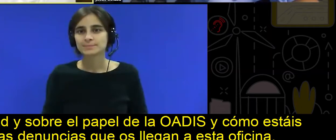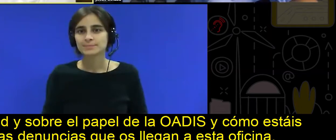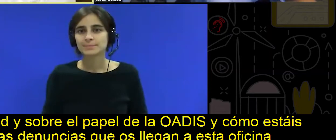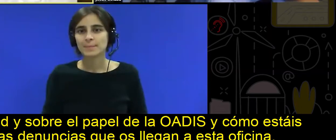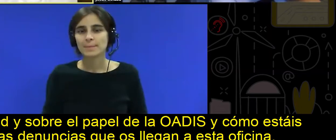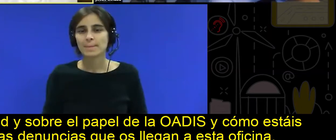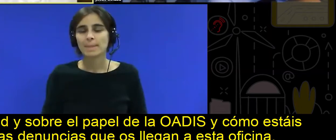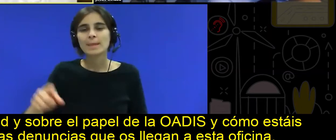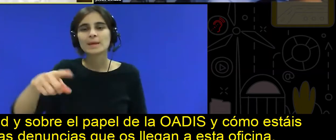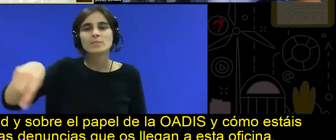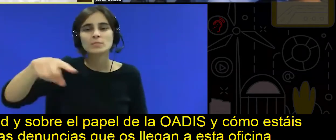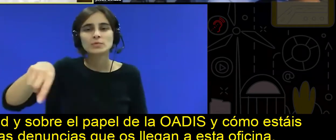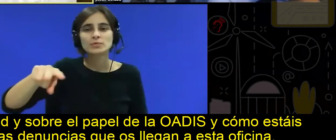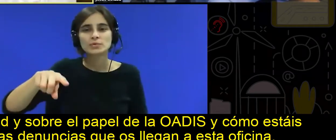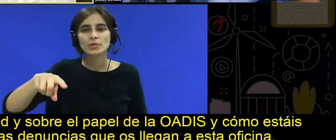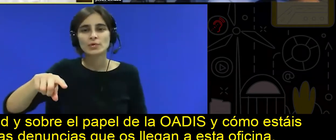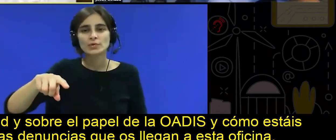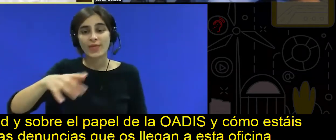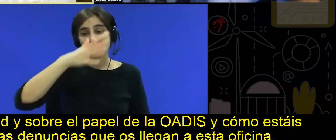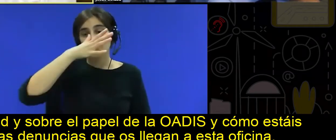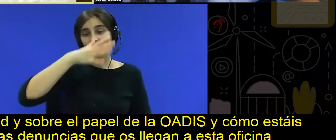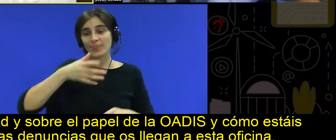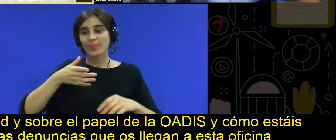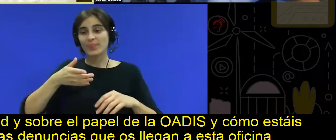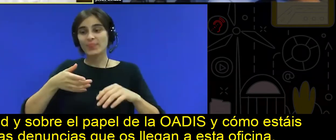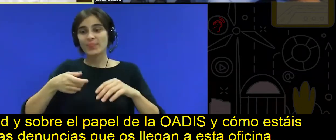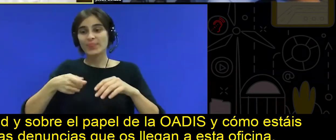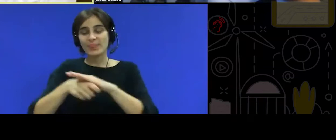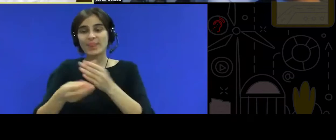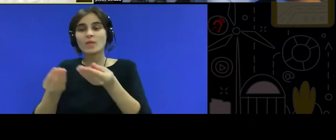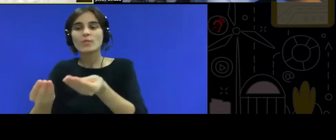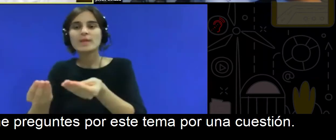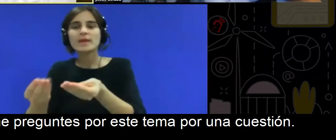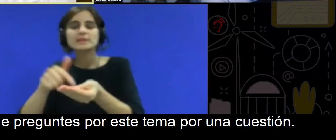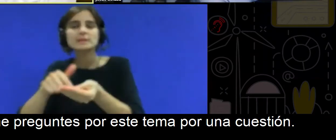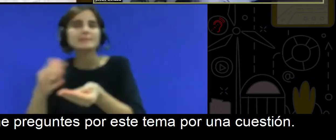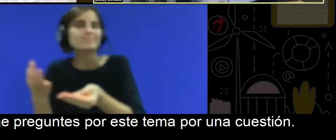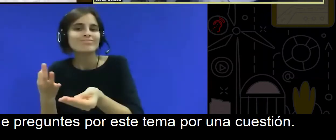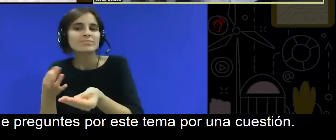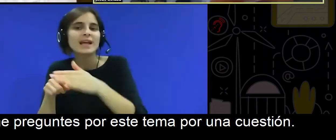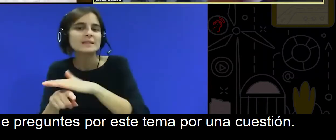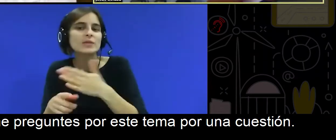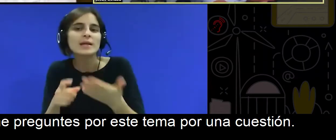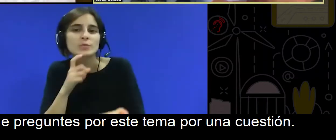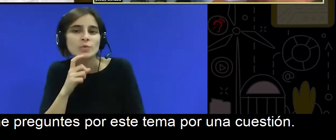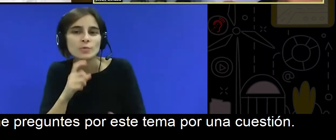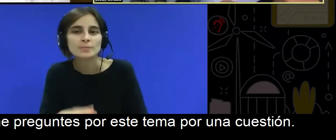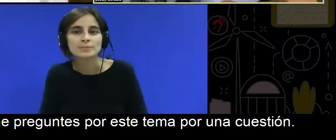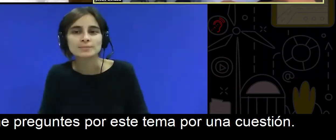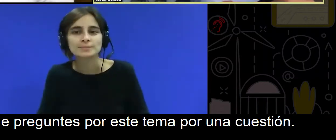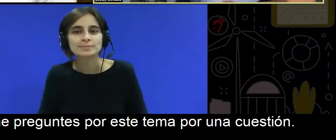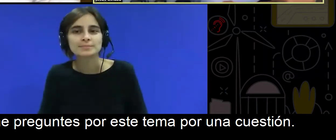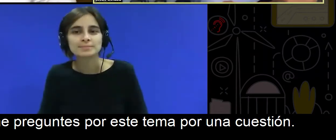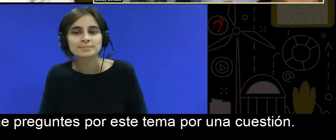gestionando las denuncias que os llegan a esta oficina de atención a las personas con discapacidad. Pues mira, Jesús, me alegra que me preguntes por este tema